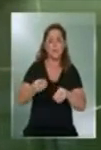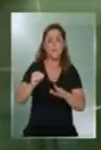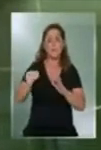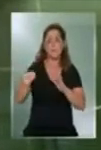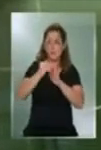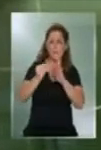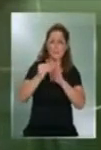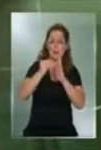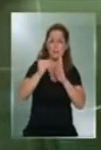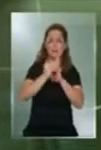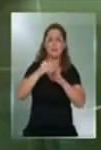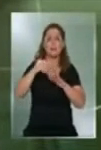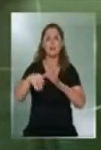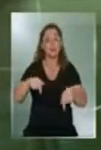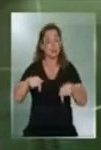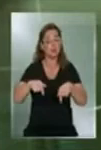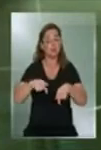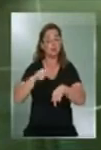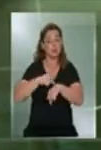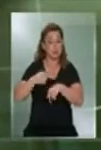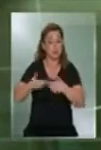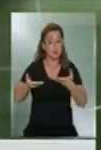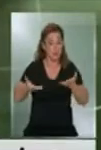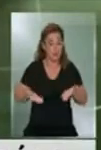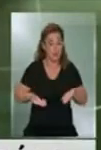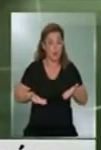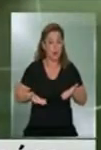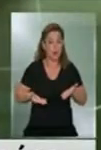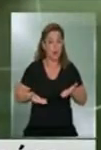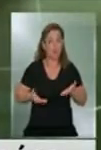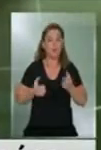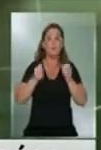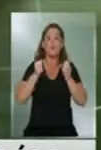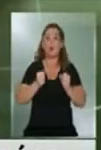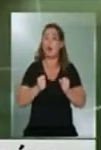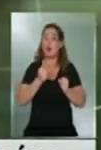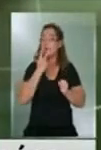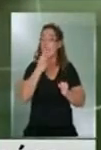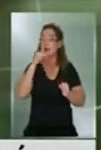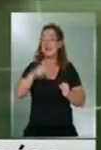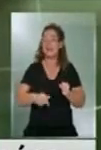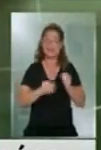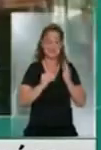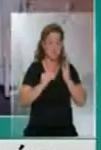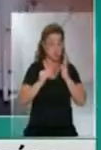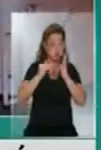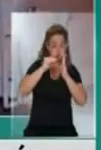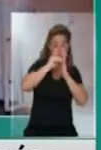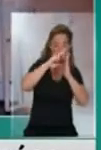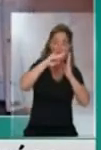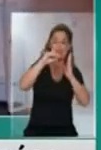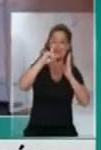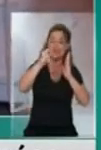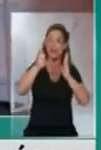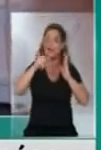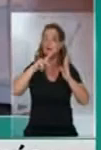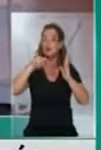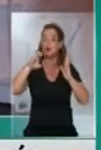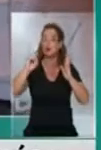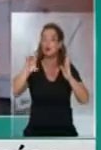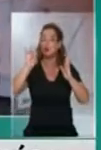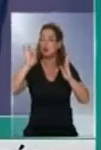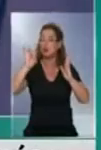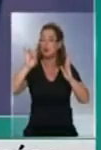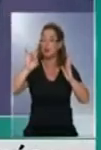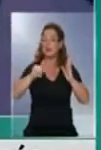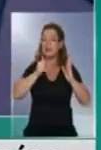deberíamos esperar al reporte de hoy para ver efectivamente si este dato se mantiene o fue solamente algo que se